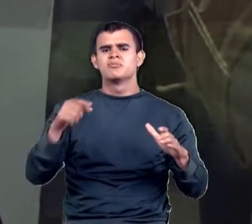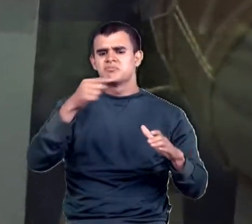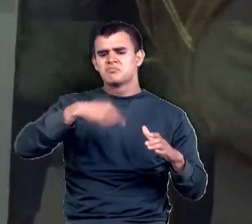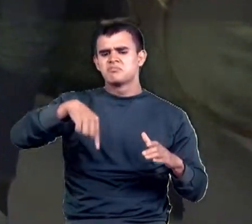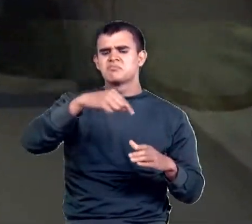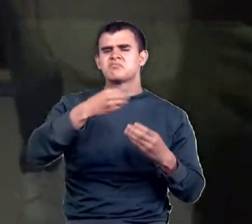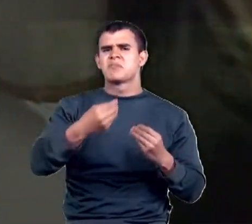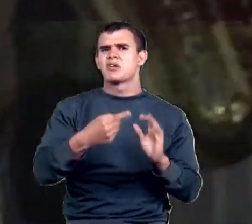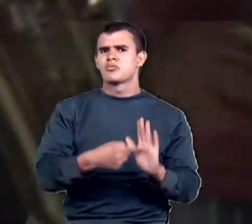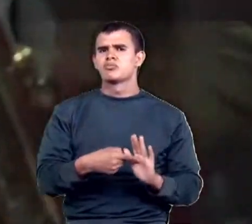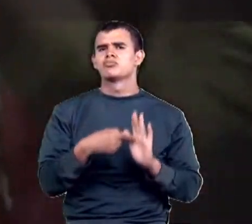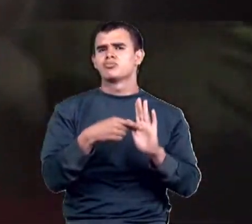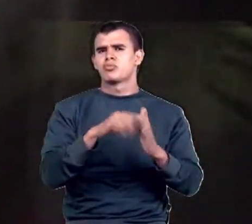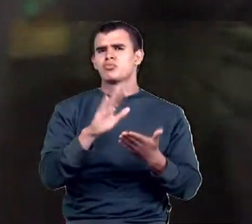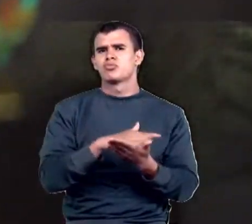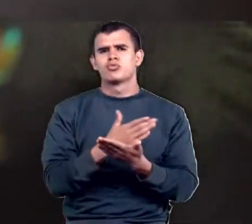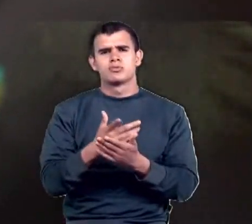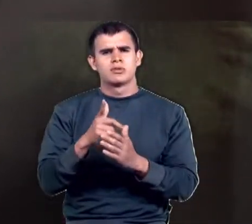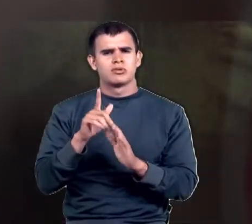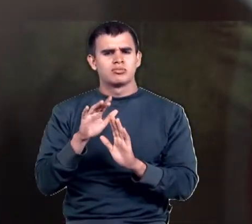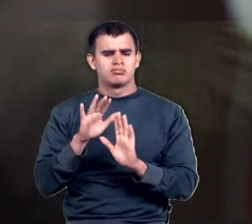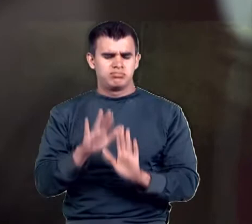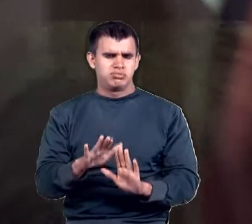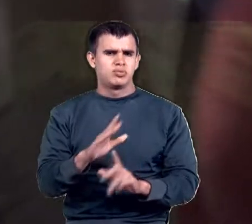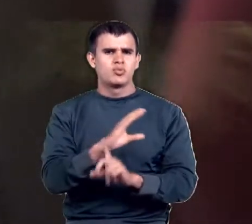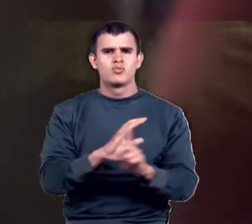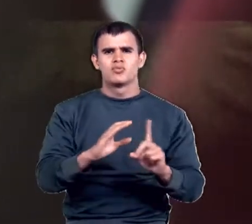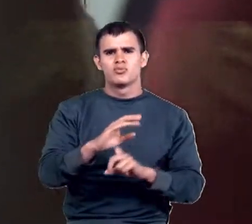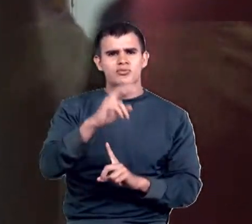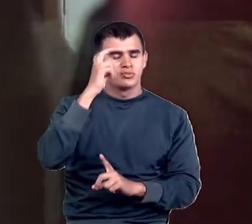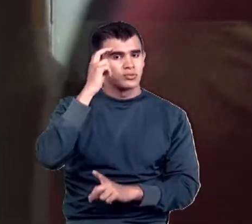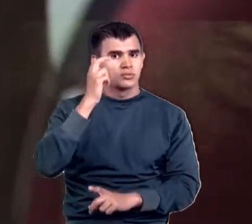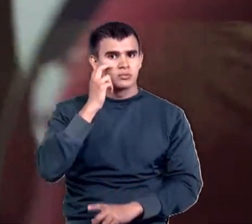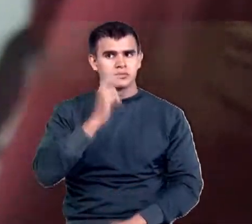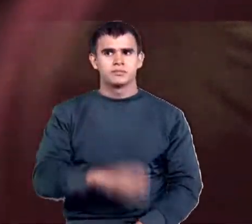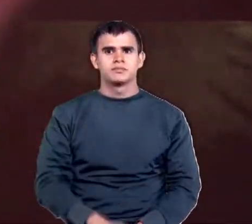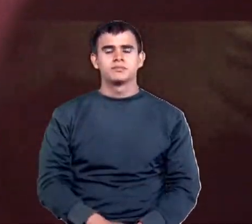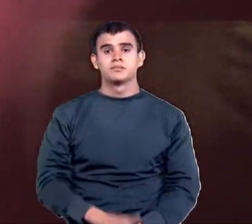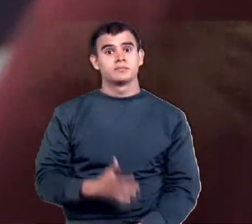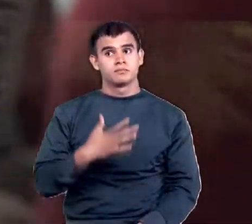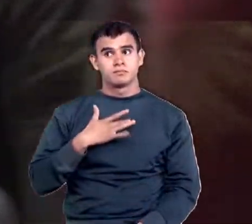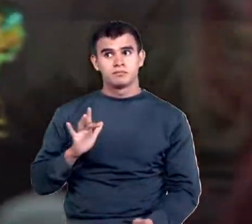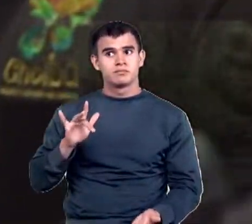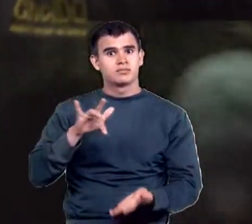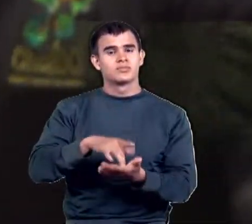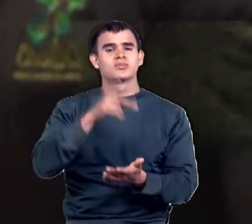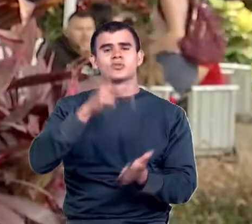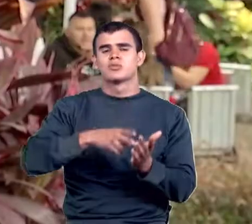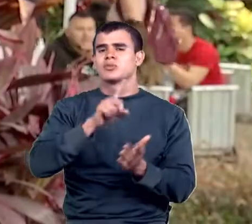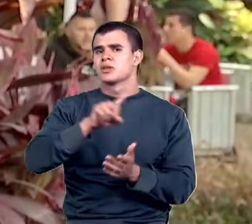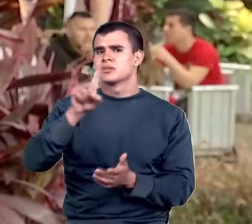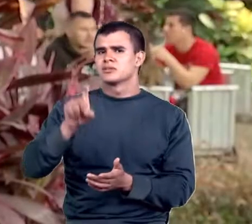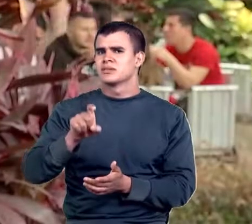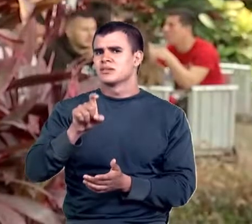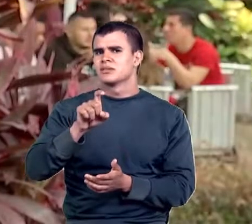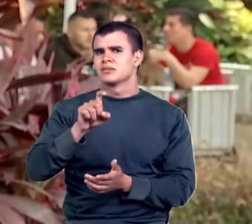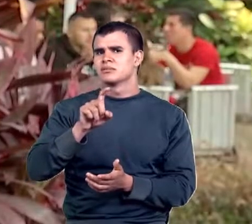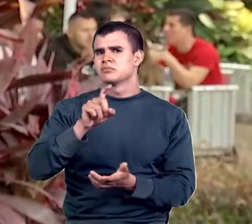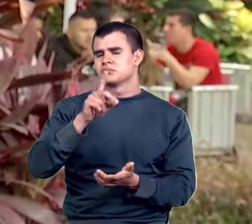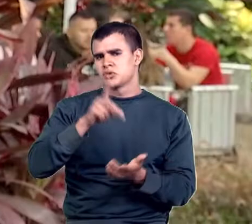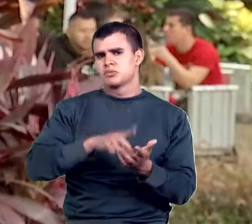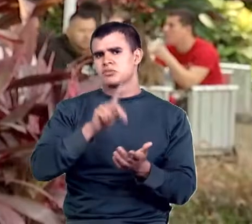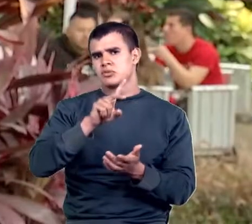formato que representara su territorio y su talento. Y fue así como iniciamos a trabajar. Vinimos en el 2017, ocupamos el segundo